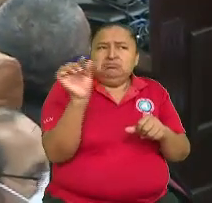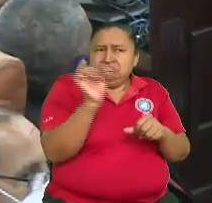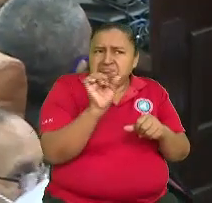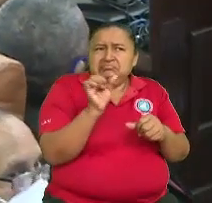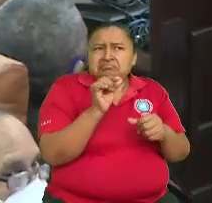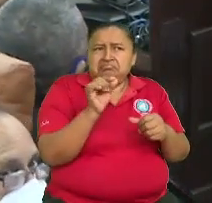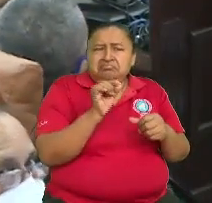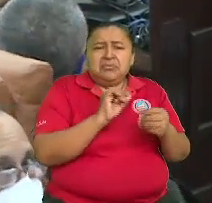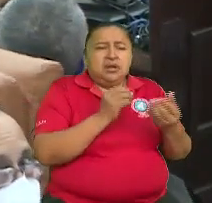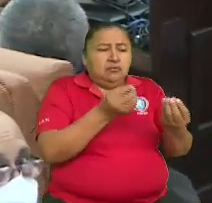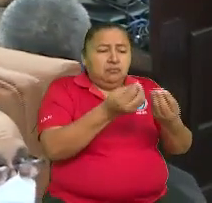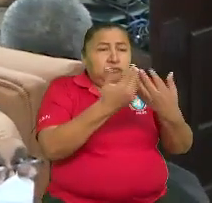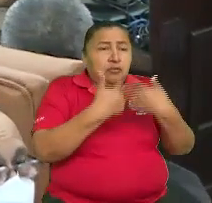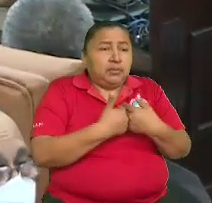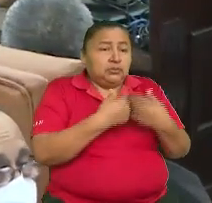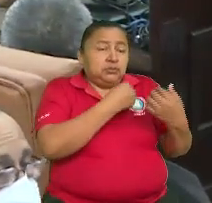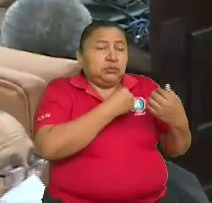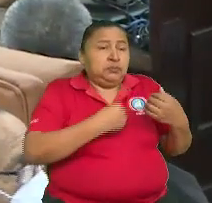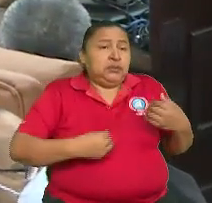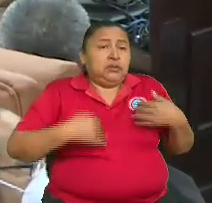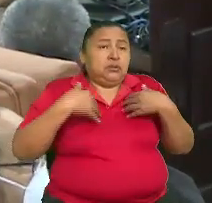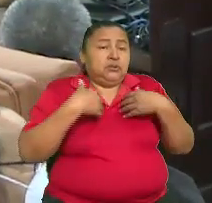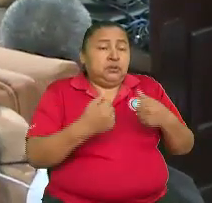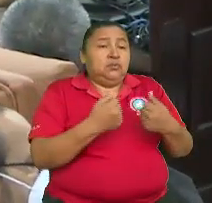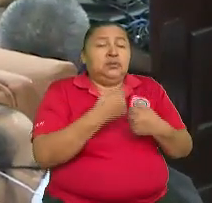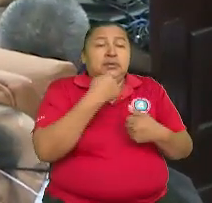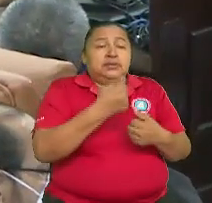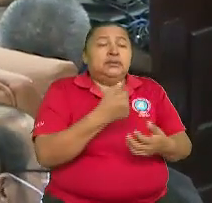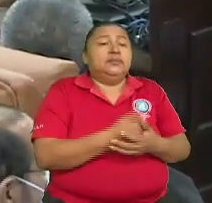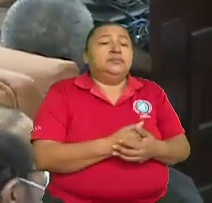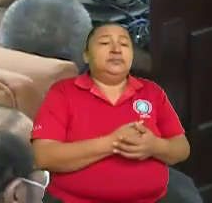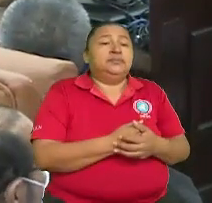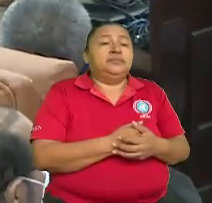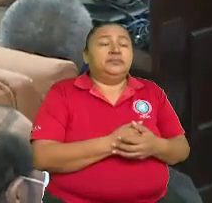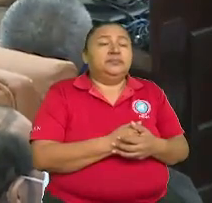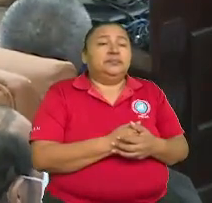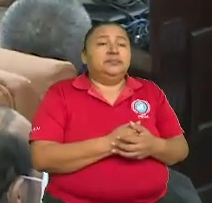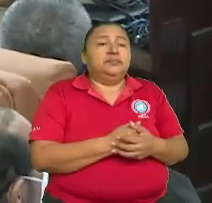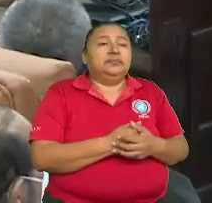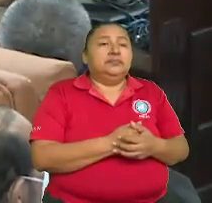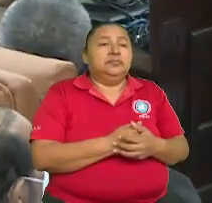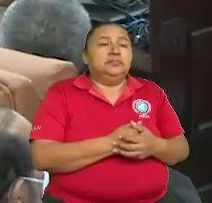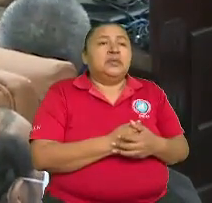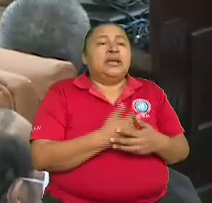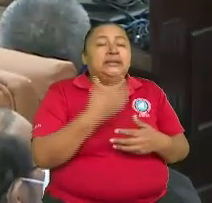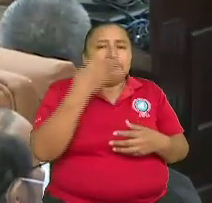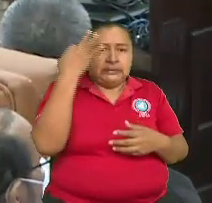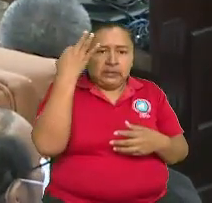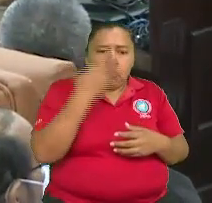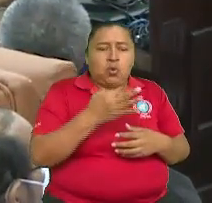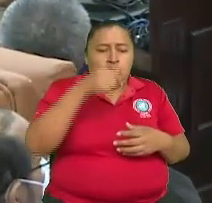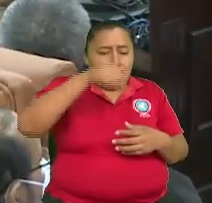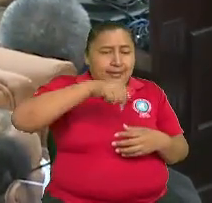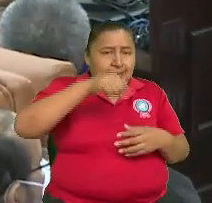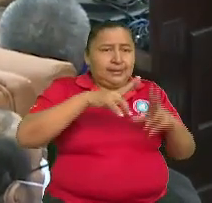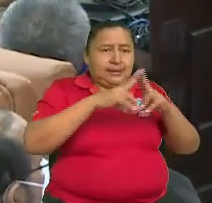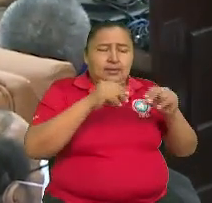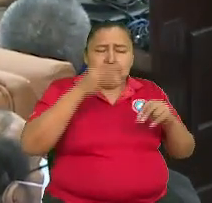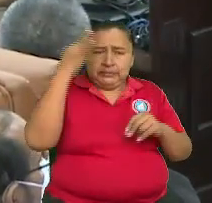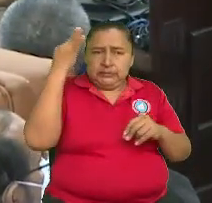del Ministerio de Salud, Se han confirmado en este país